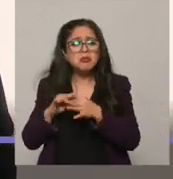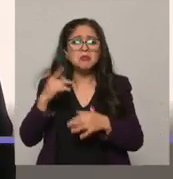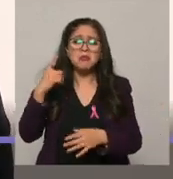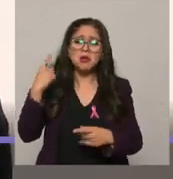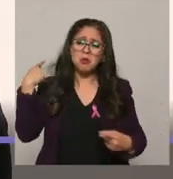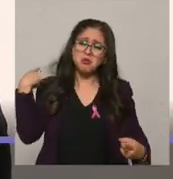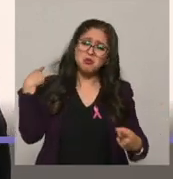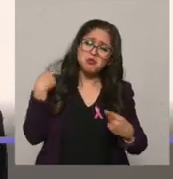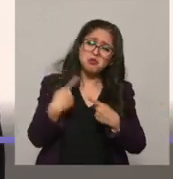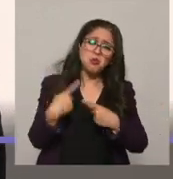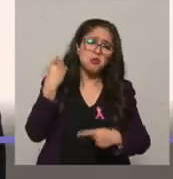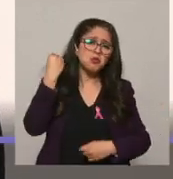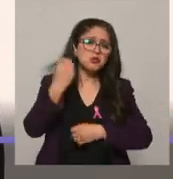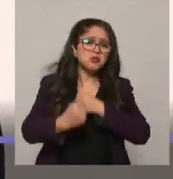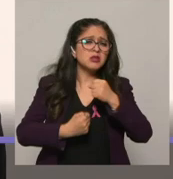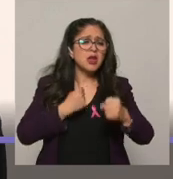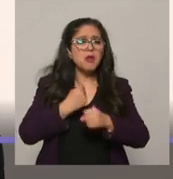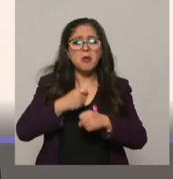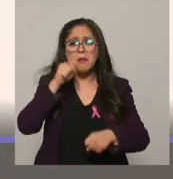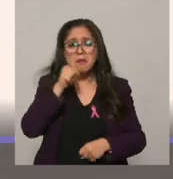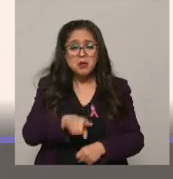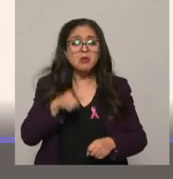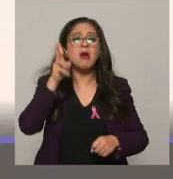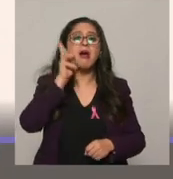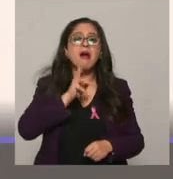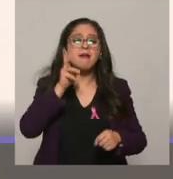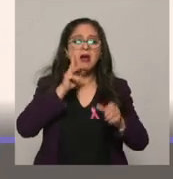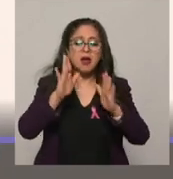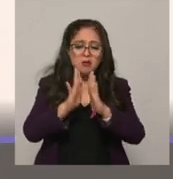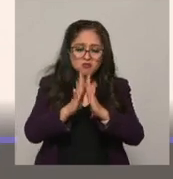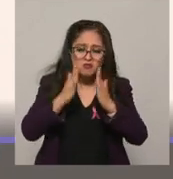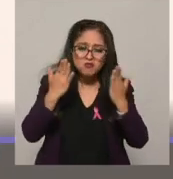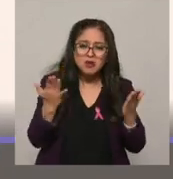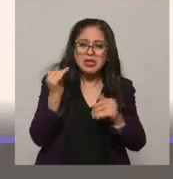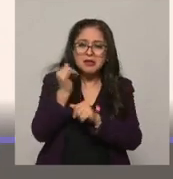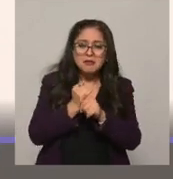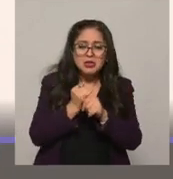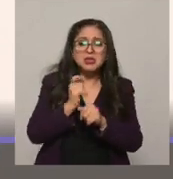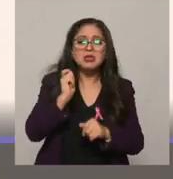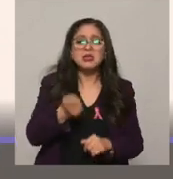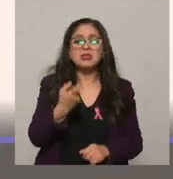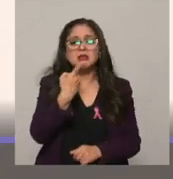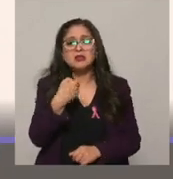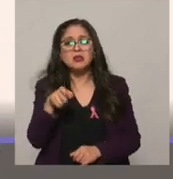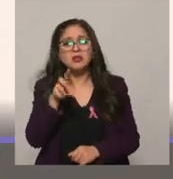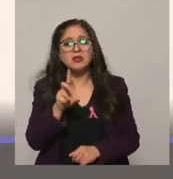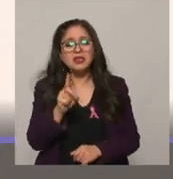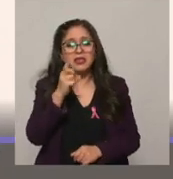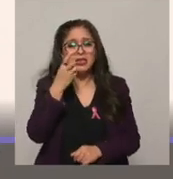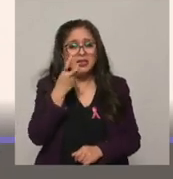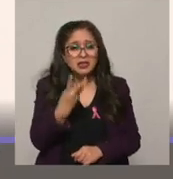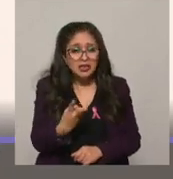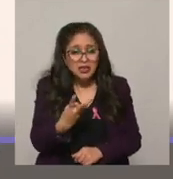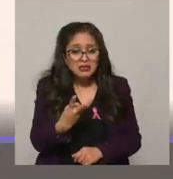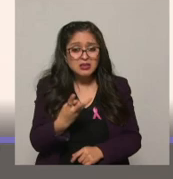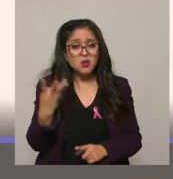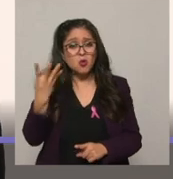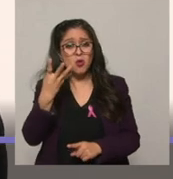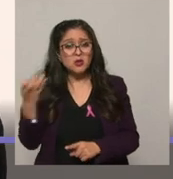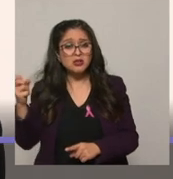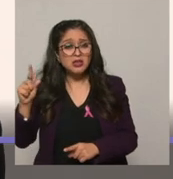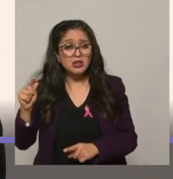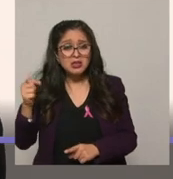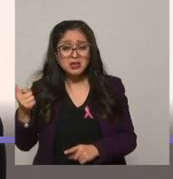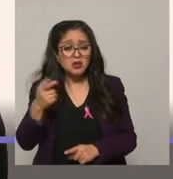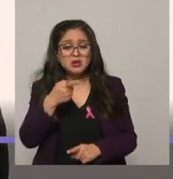desde años atrás. O sea, esas carpetas se abren, en total abrieron 136 carpetas de los 473 casos, de